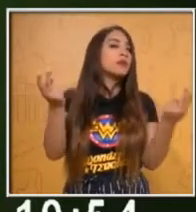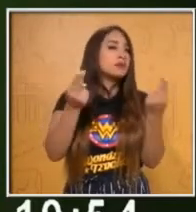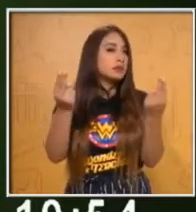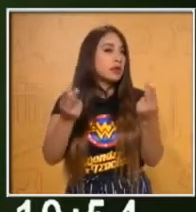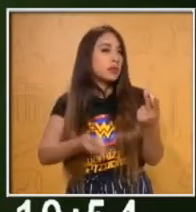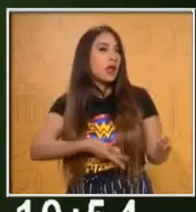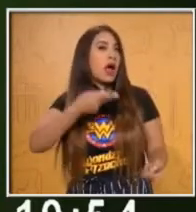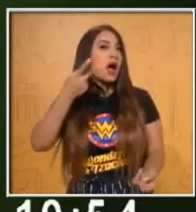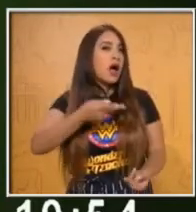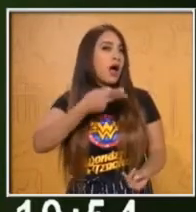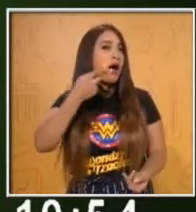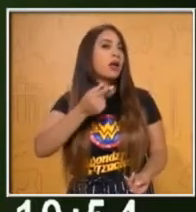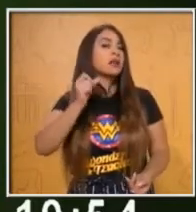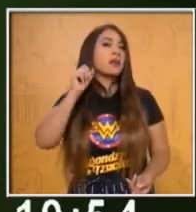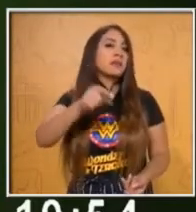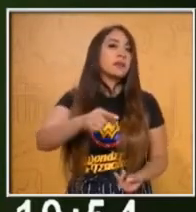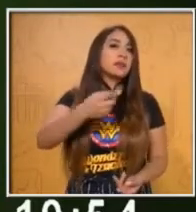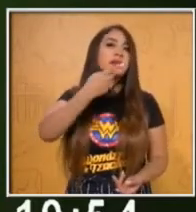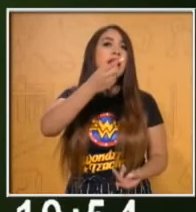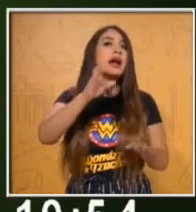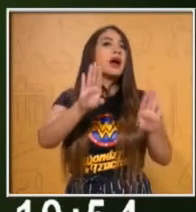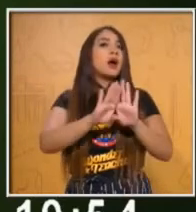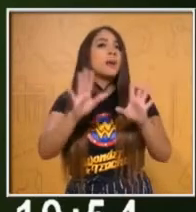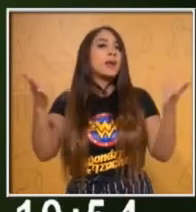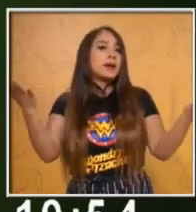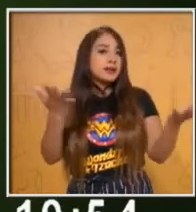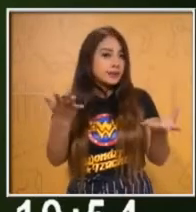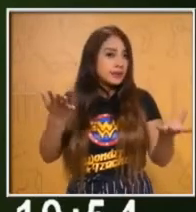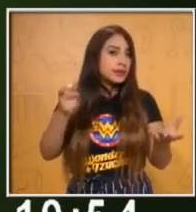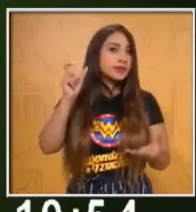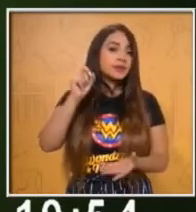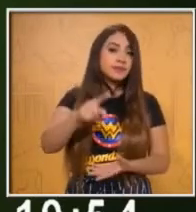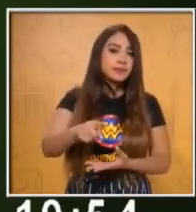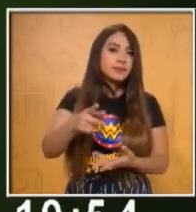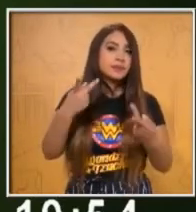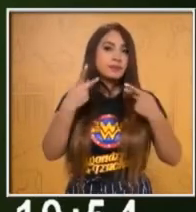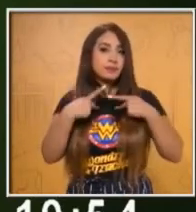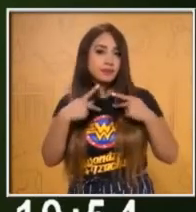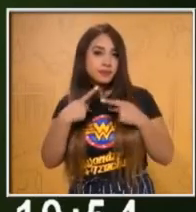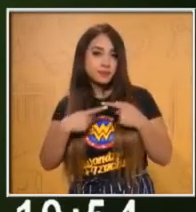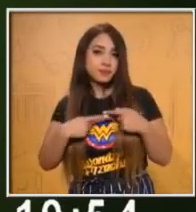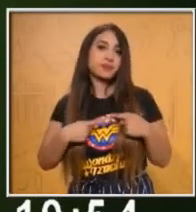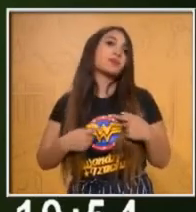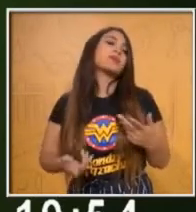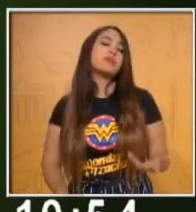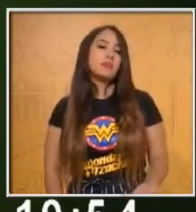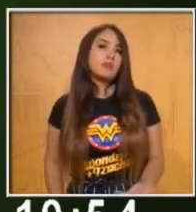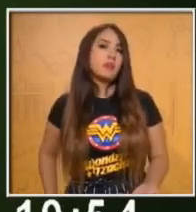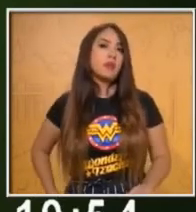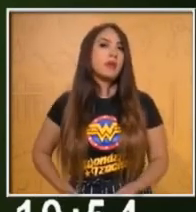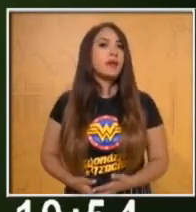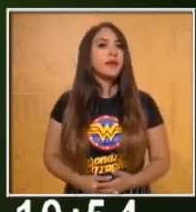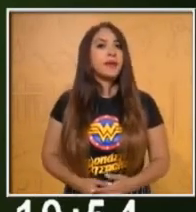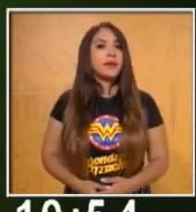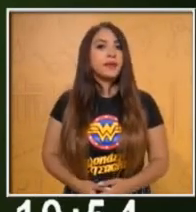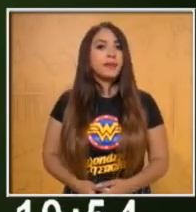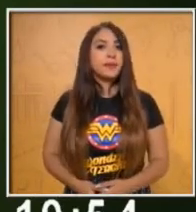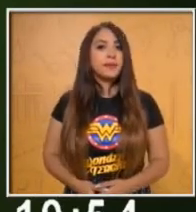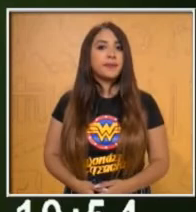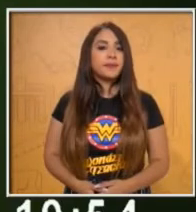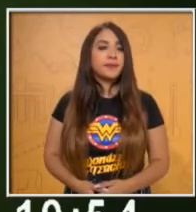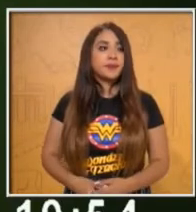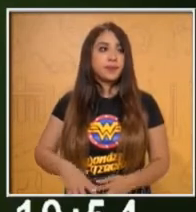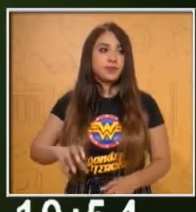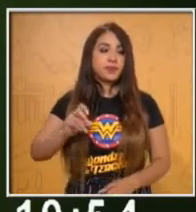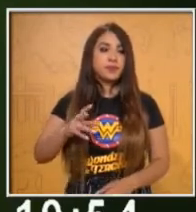de decir qué hacer, qué es lo que va a hacer el personaje en un determinado momento de la obra de